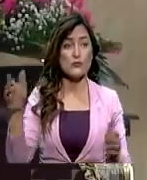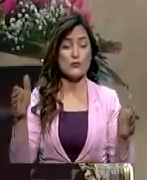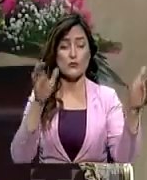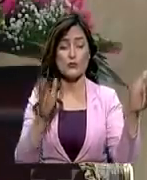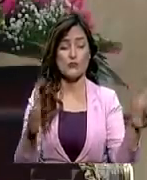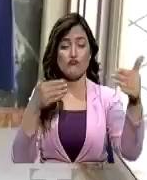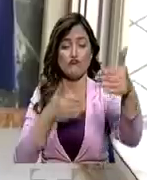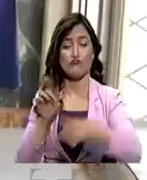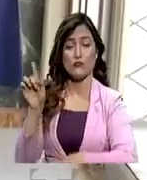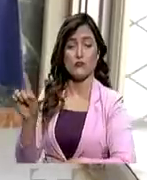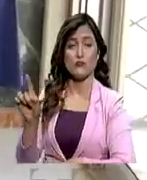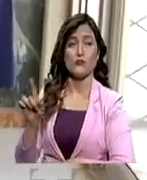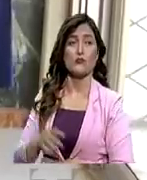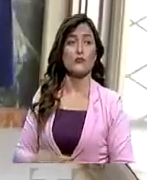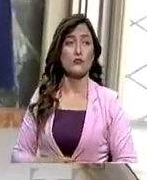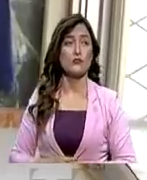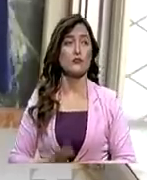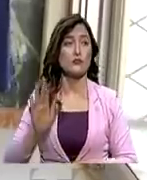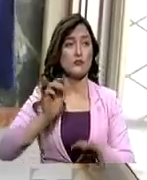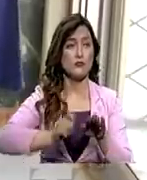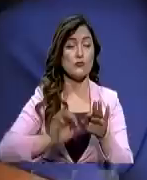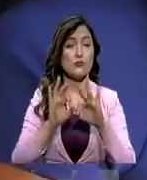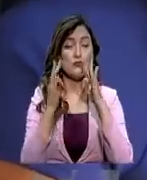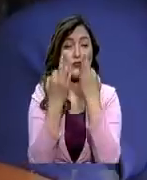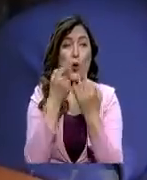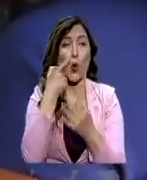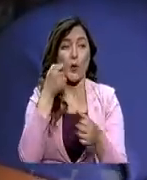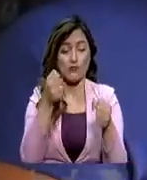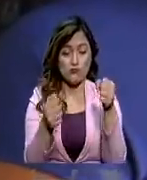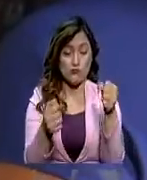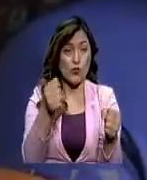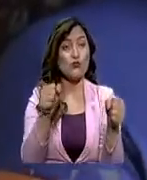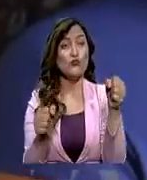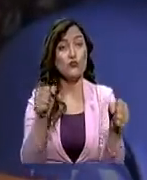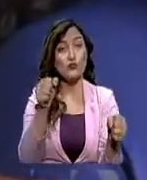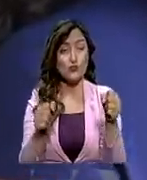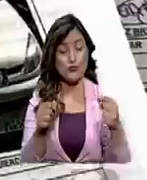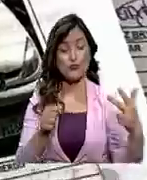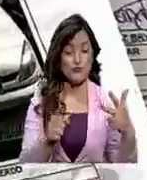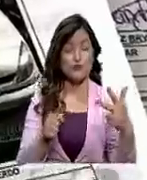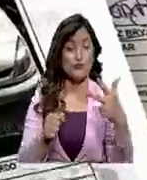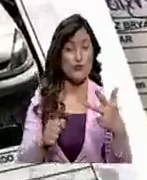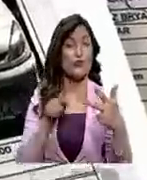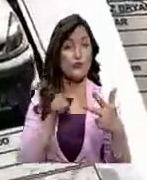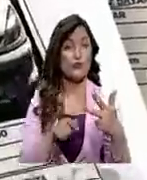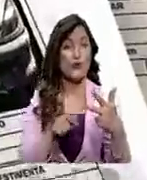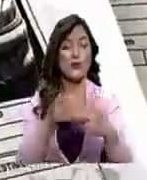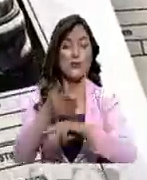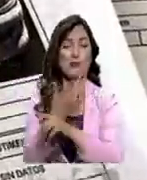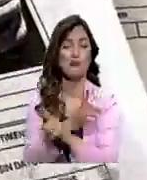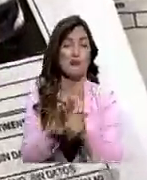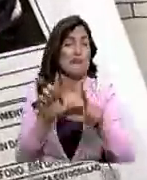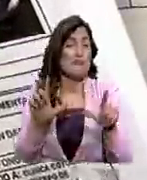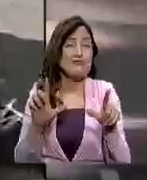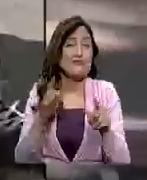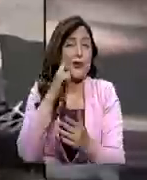familiares velan su cuerpo. Según el abogado de la familia, el conductor que manejaba el vehículo que impactó a Karina salió en libertad porque